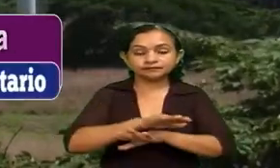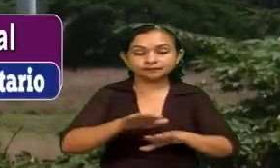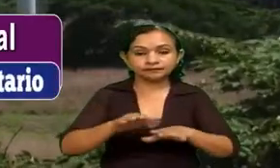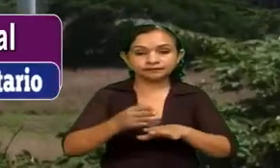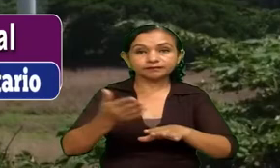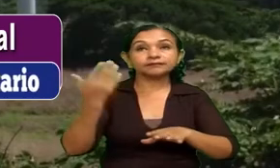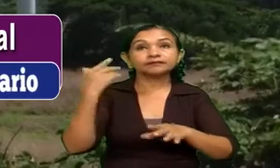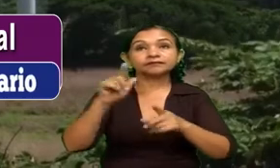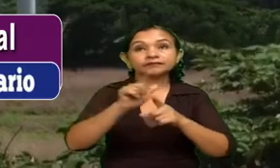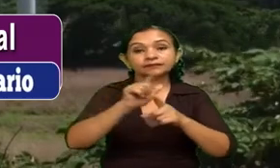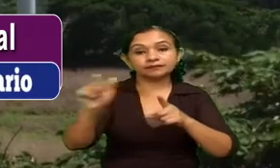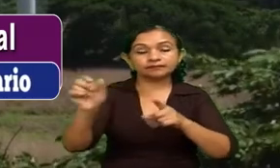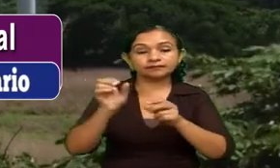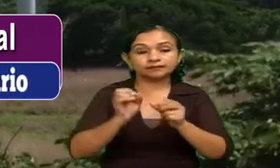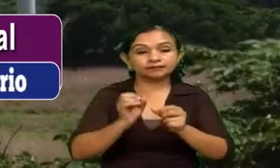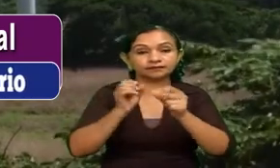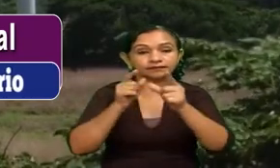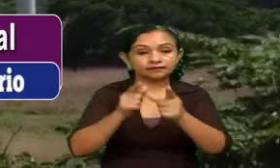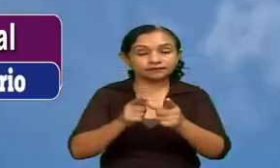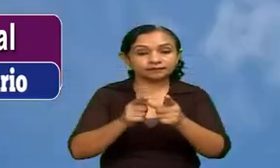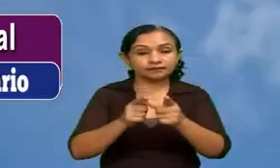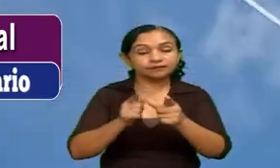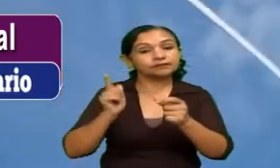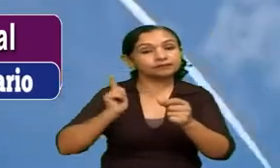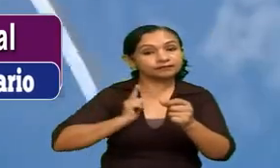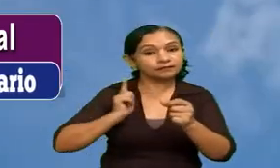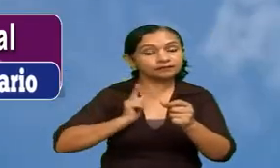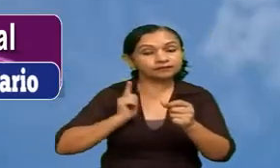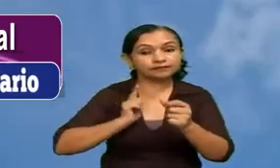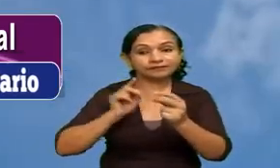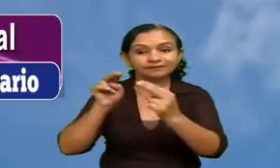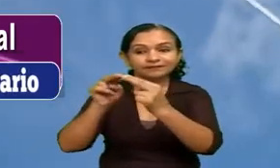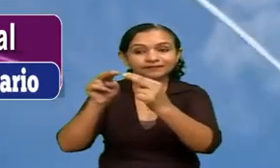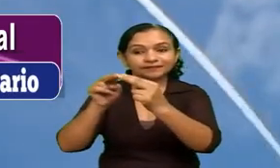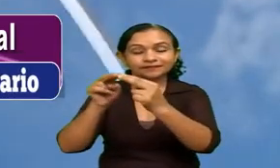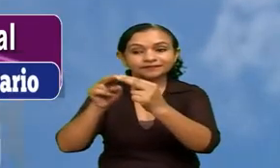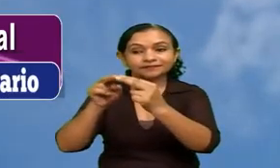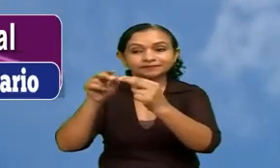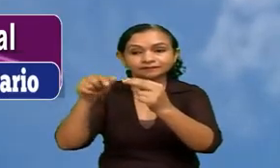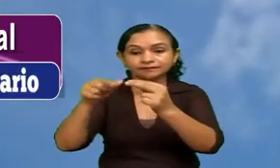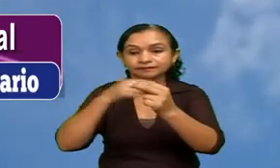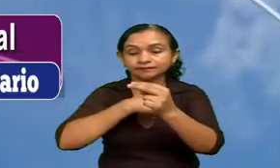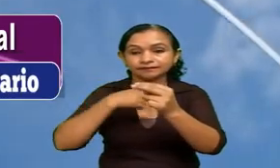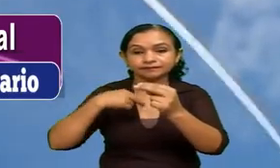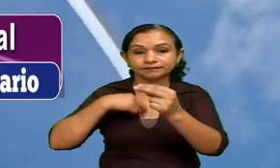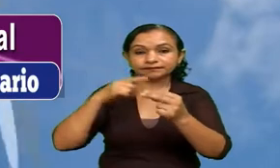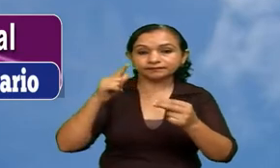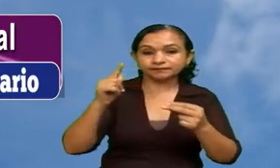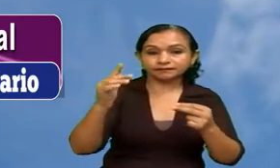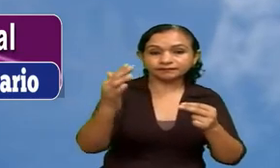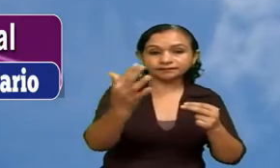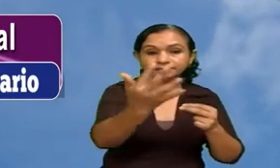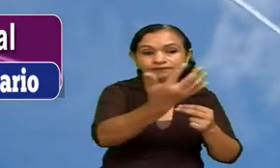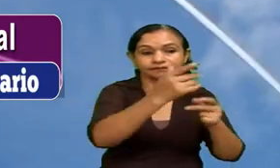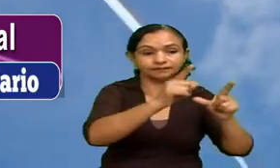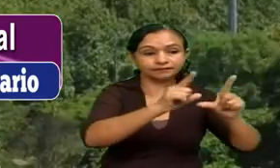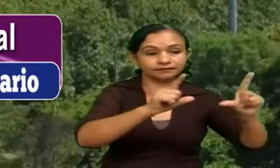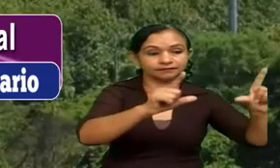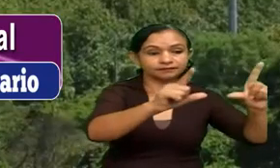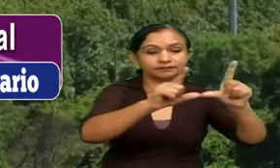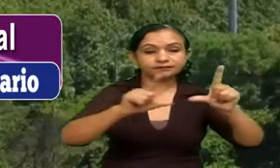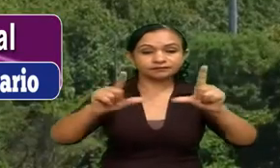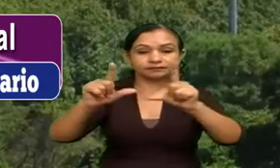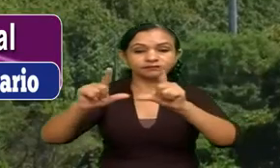en el mes de octubre, sí, sí, que ya vamos a conectar, porque ahí tenemos que hacer las conexiones de todas las plantas que están en esa zona de Rivas.